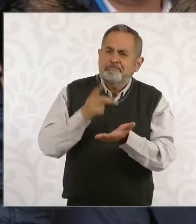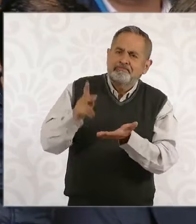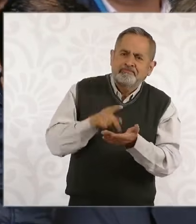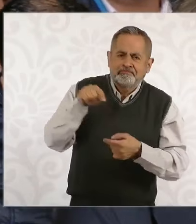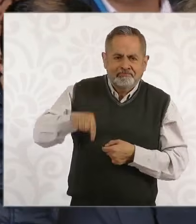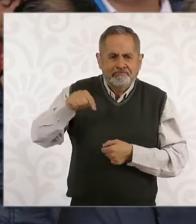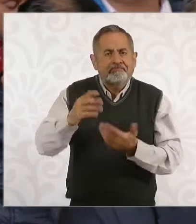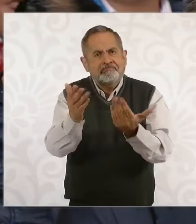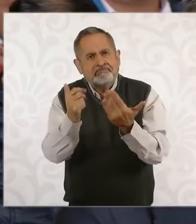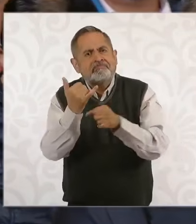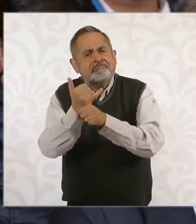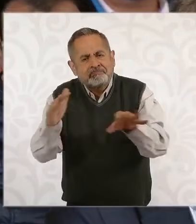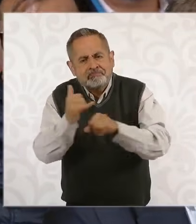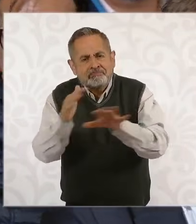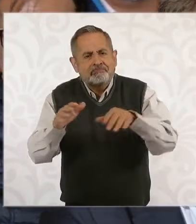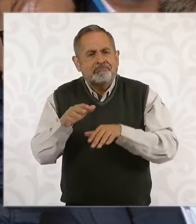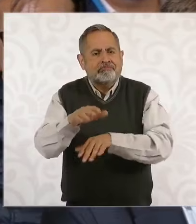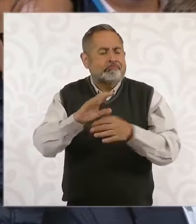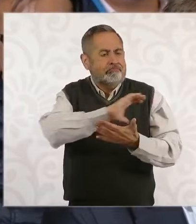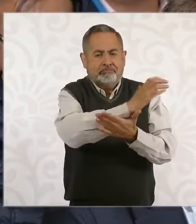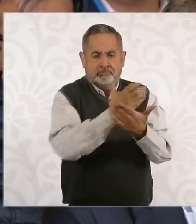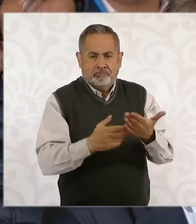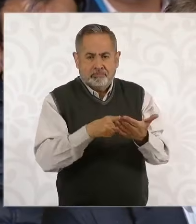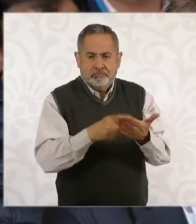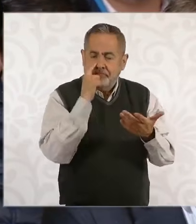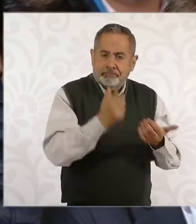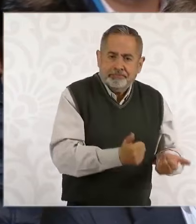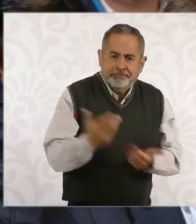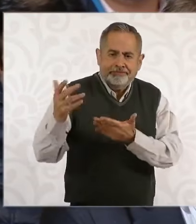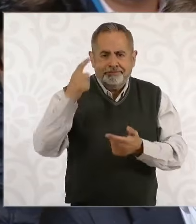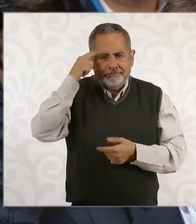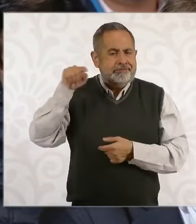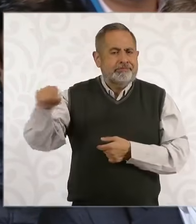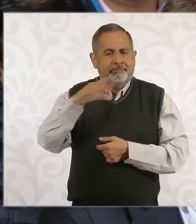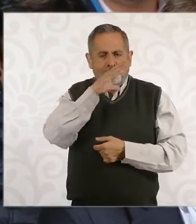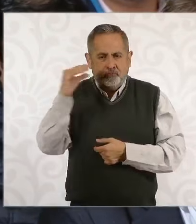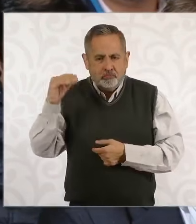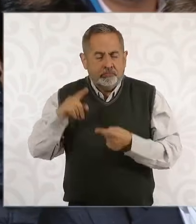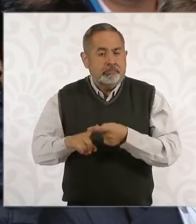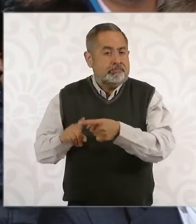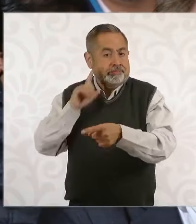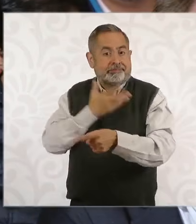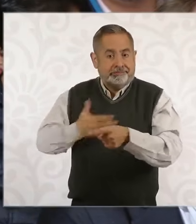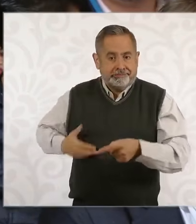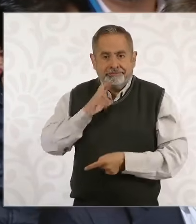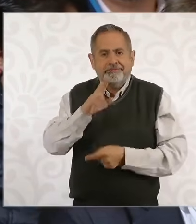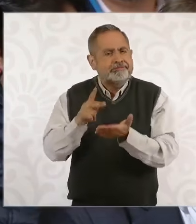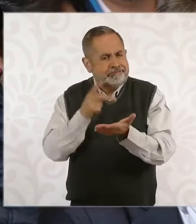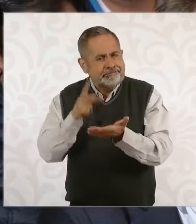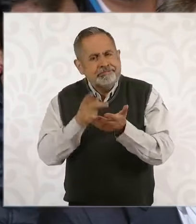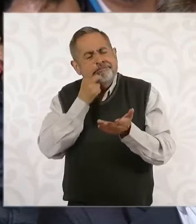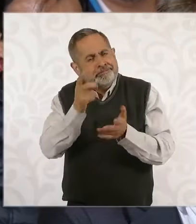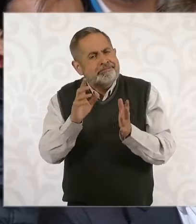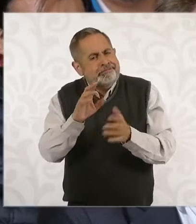solicitado aquí información respecto del tema de los contratos para envío de petróleo a Cuba. La presidenta en varias ocasiones ha mencionado que sí, en efecto,